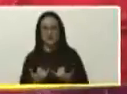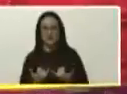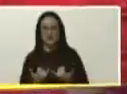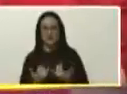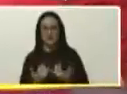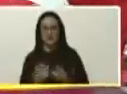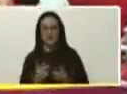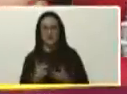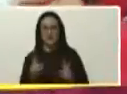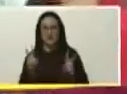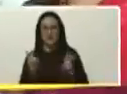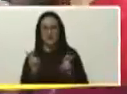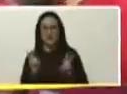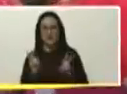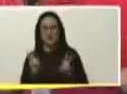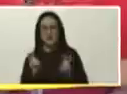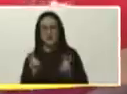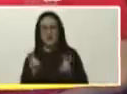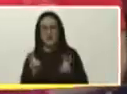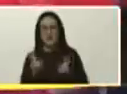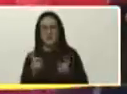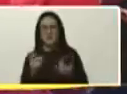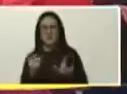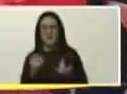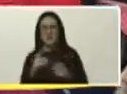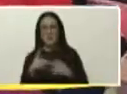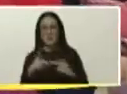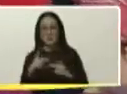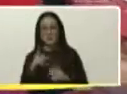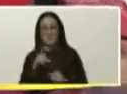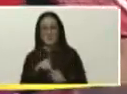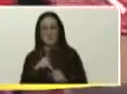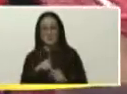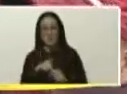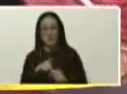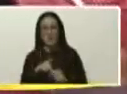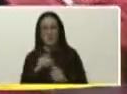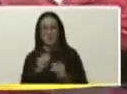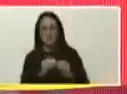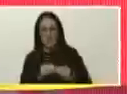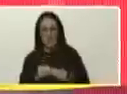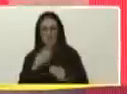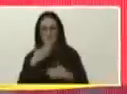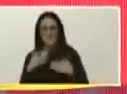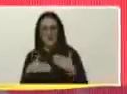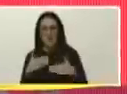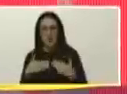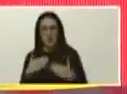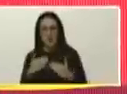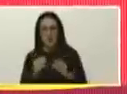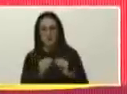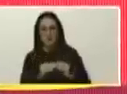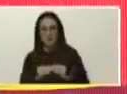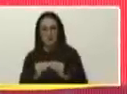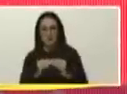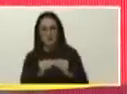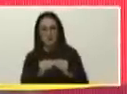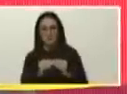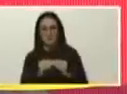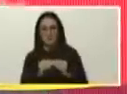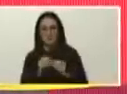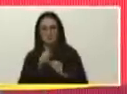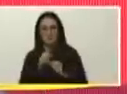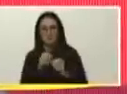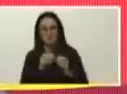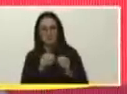un complejo que además de producir el crudo, lo procese, lo mejore, lo refine, lo destile